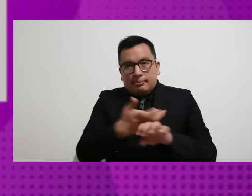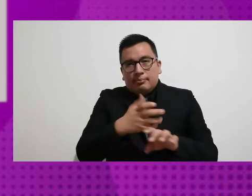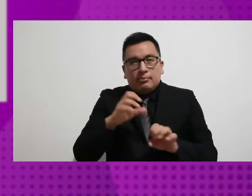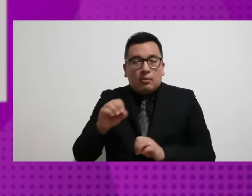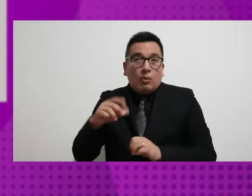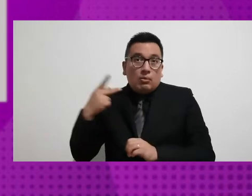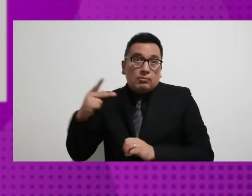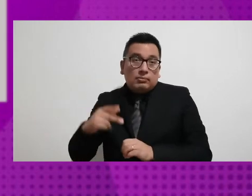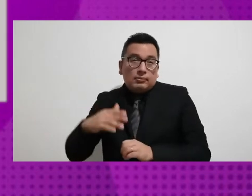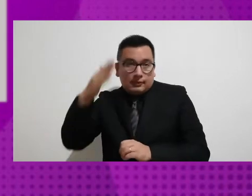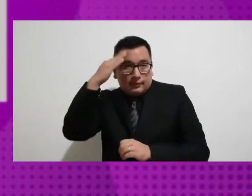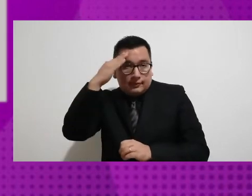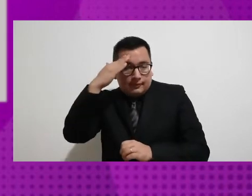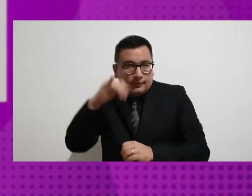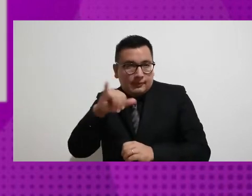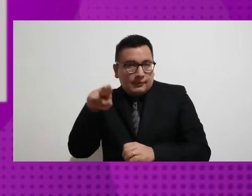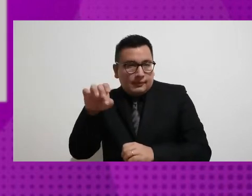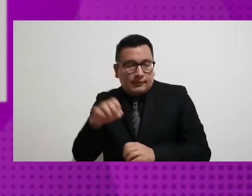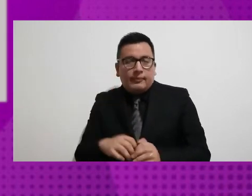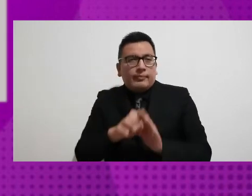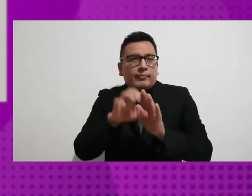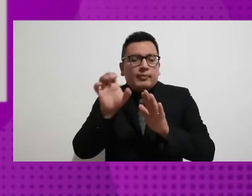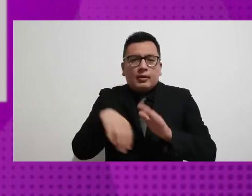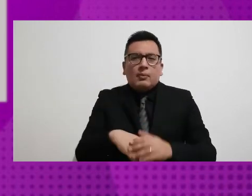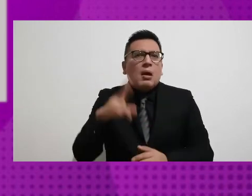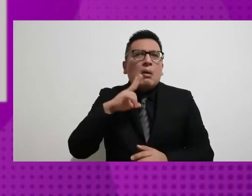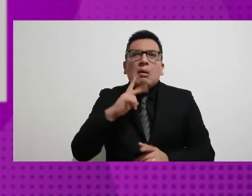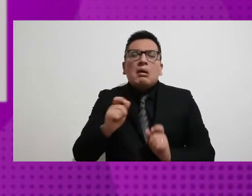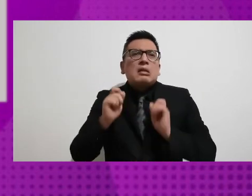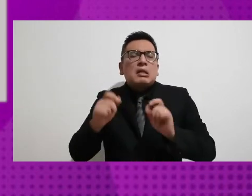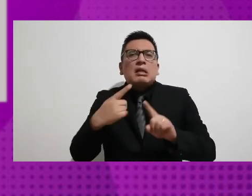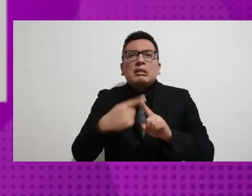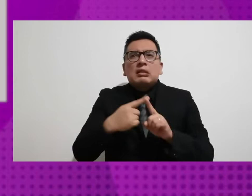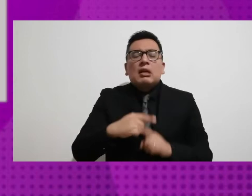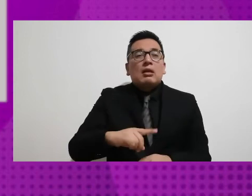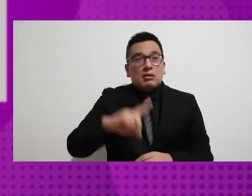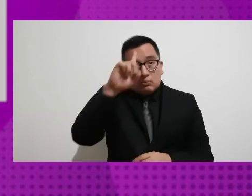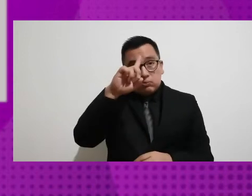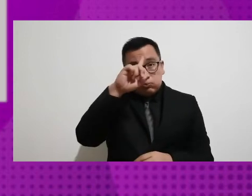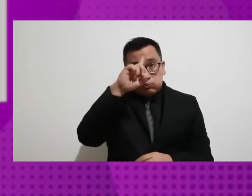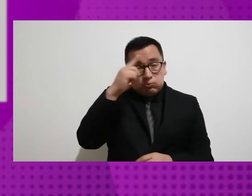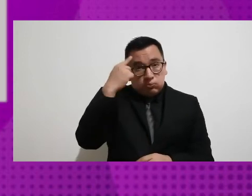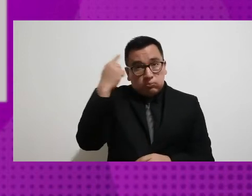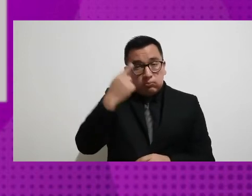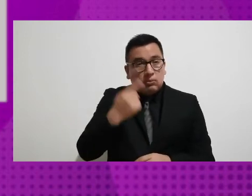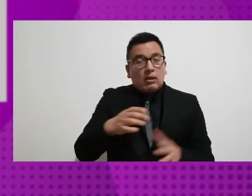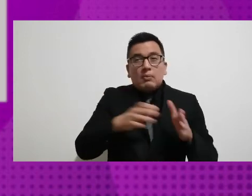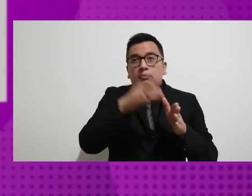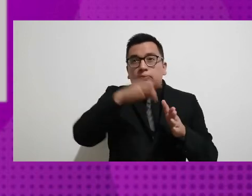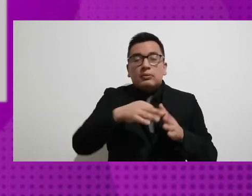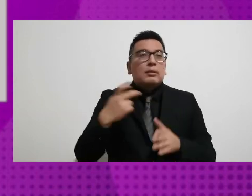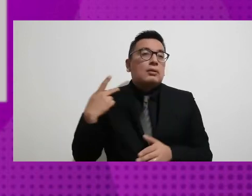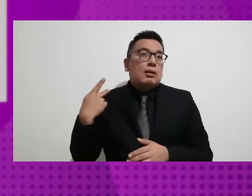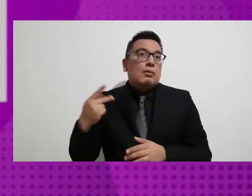Electoral Nacional, particularmente aquella relativa a la designación de las y los consejeros electorales integrantes